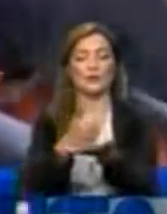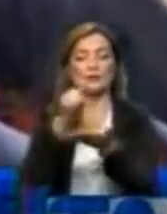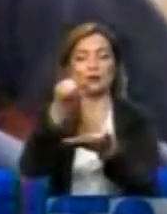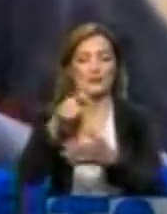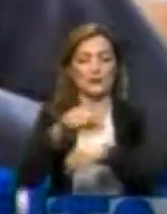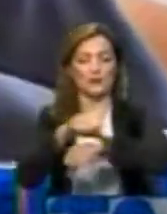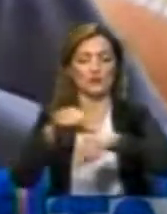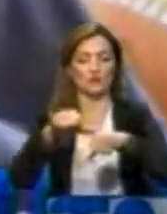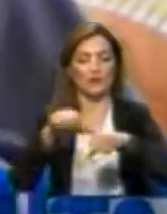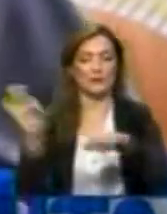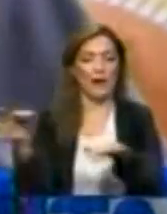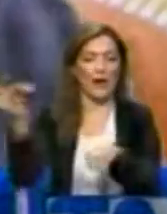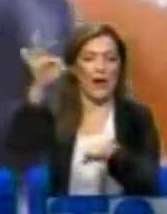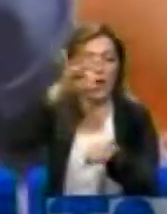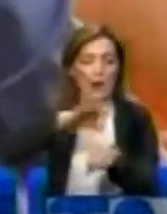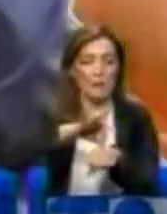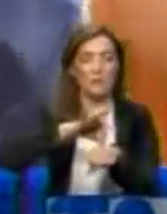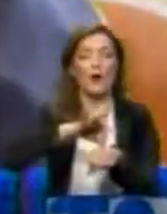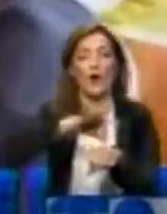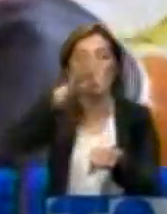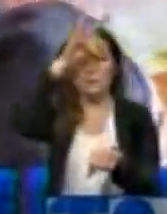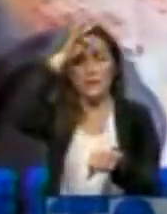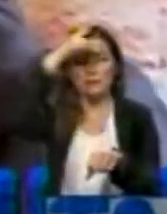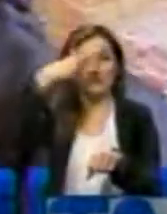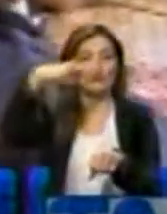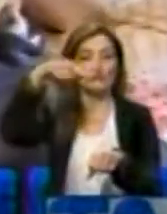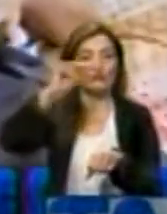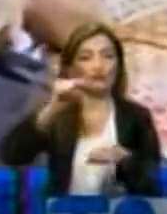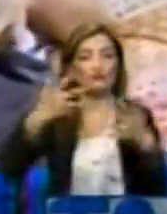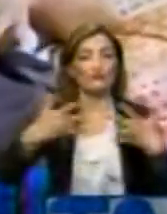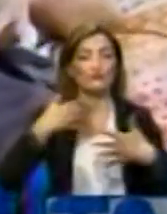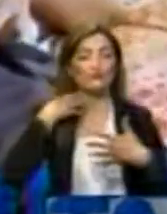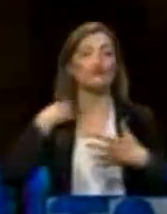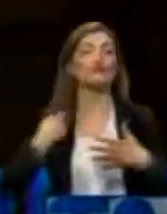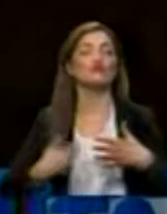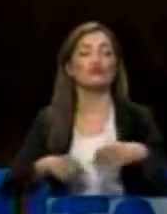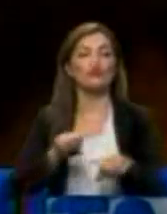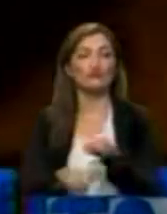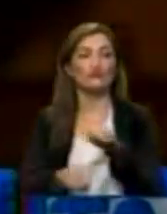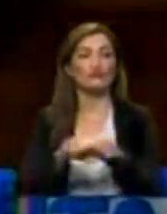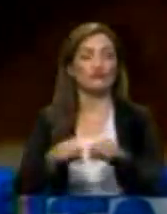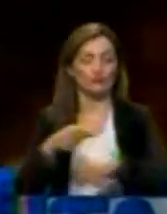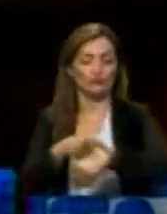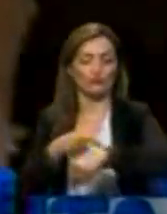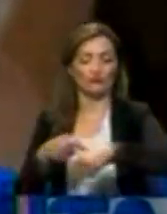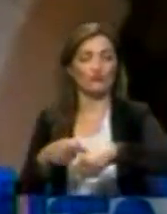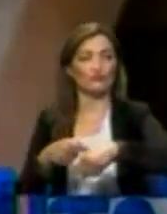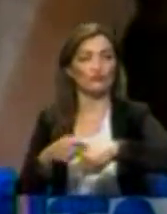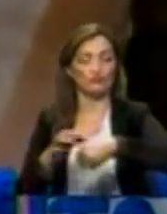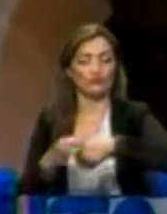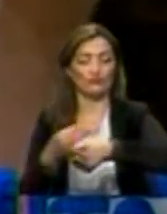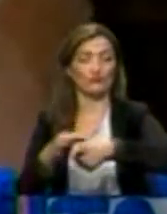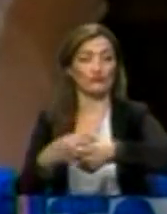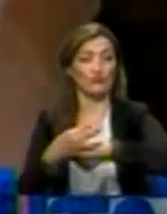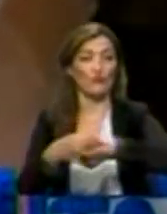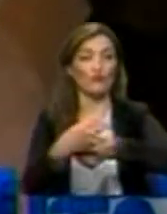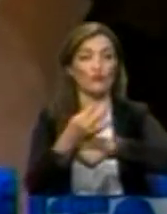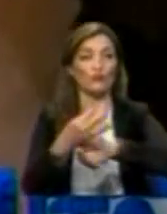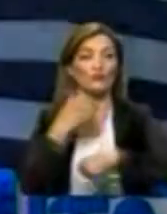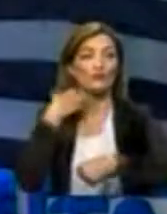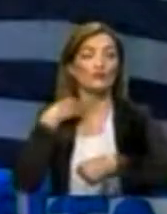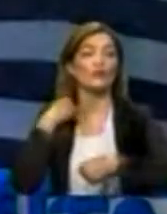la bacteria que adquirió en emergencias del HCAN le causó graves lesiones. Tiene una herida abierta que requiere una cirugía si no perderá